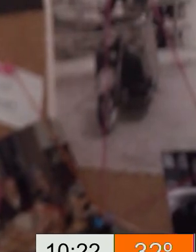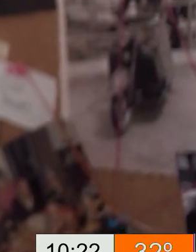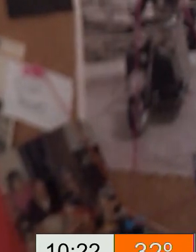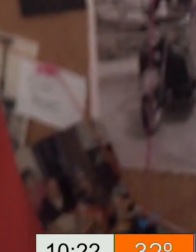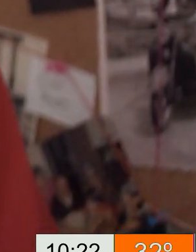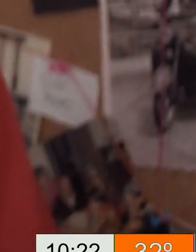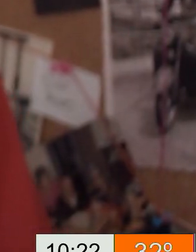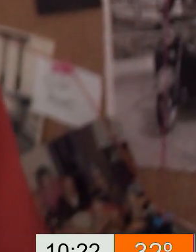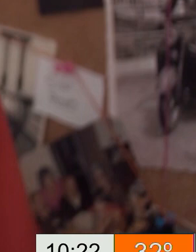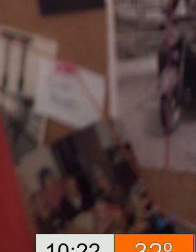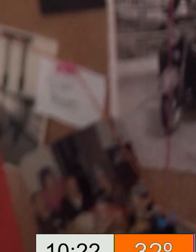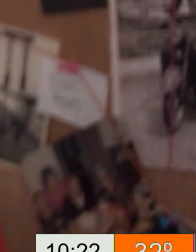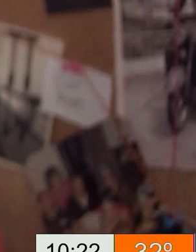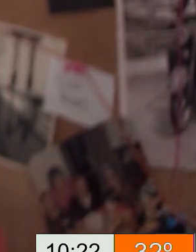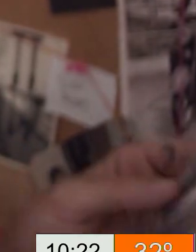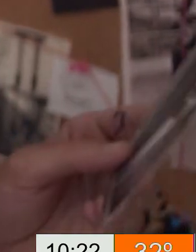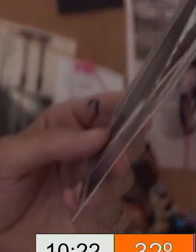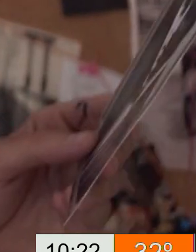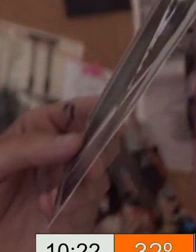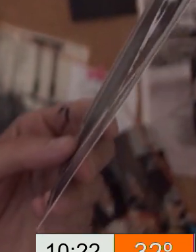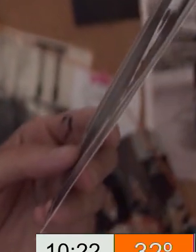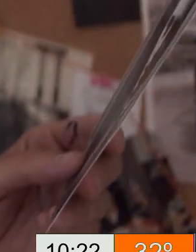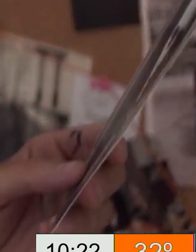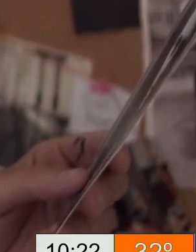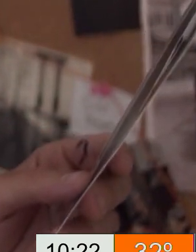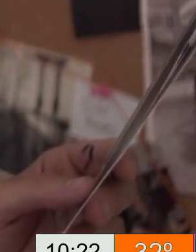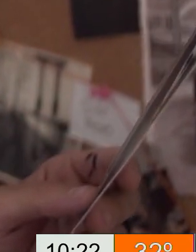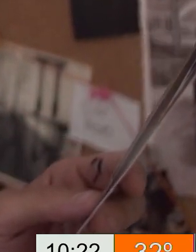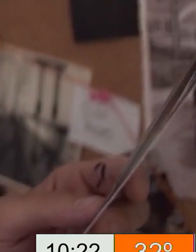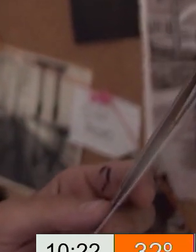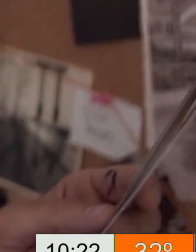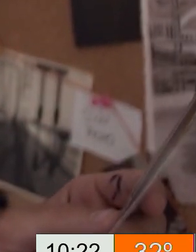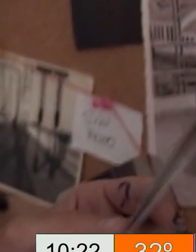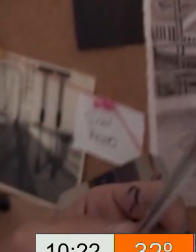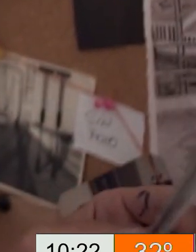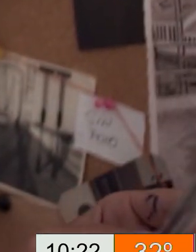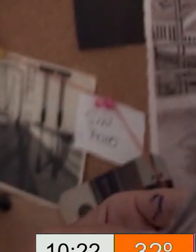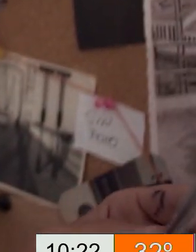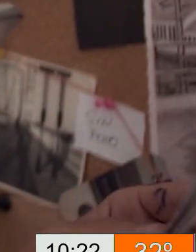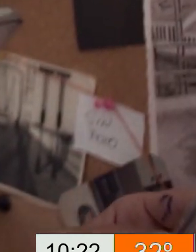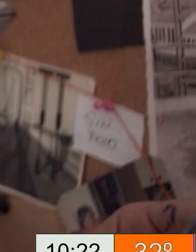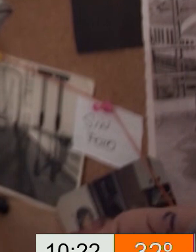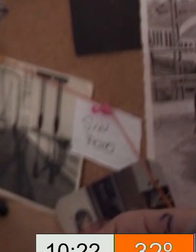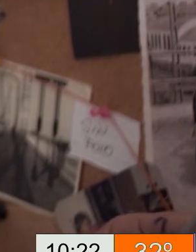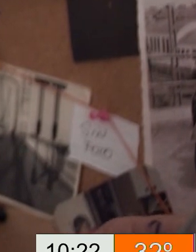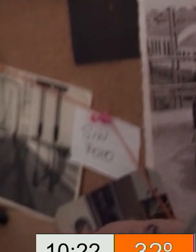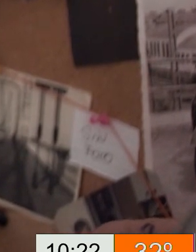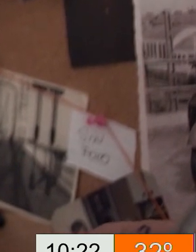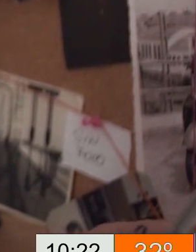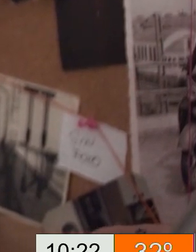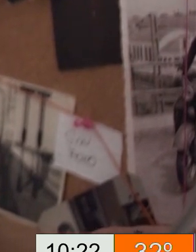Che, mami, me queda saber quién es el muchacho de la foto. No aparece en ningún